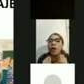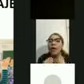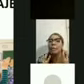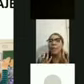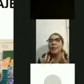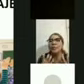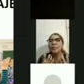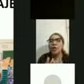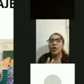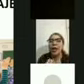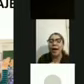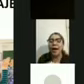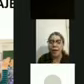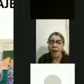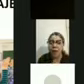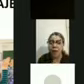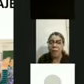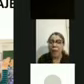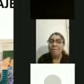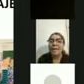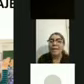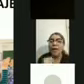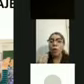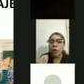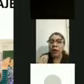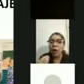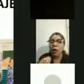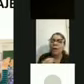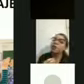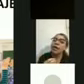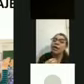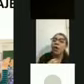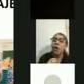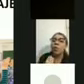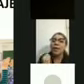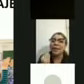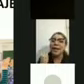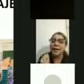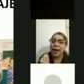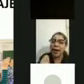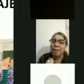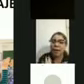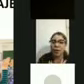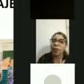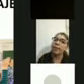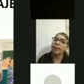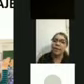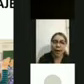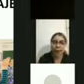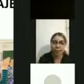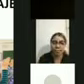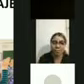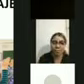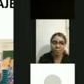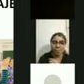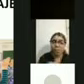cómo la percepción de cada niño va a ser útil o va a ser utilizado como una estrategia para su